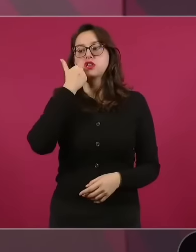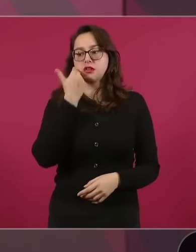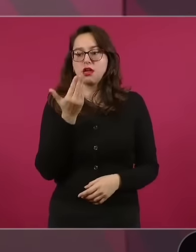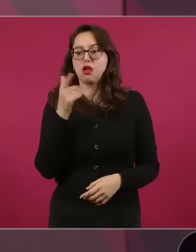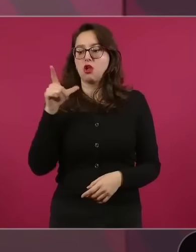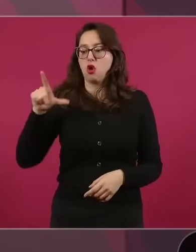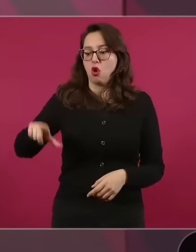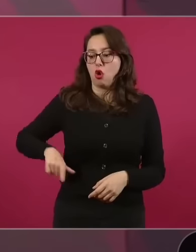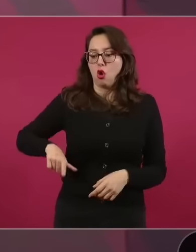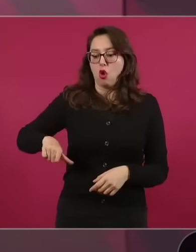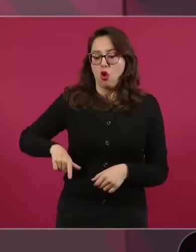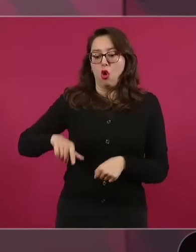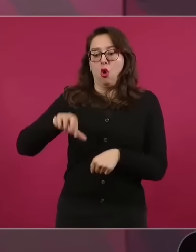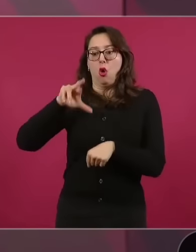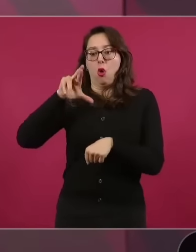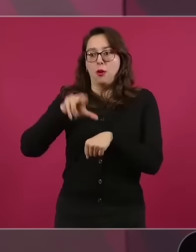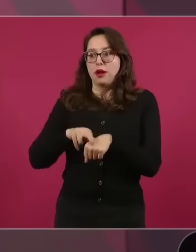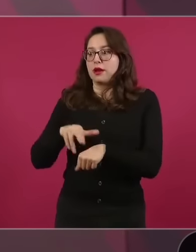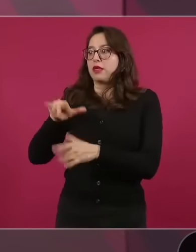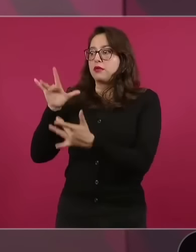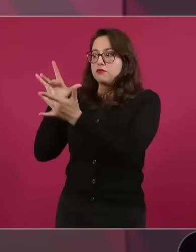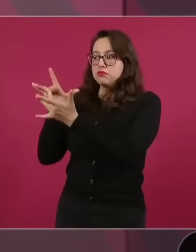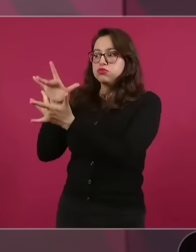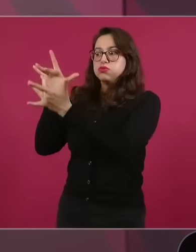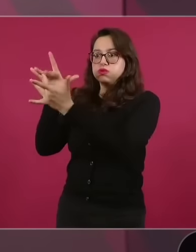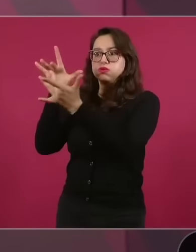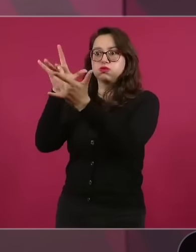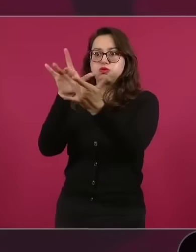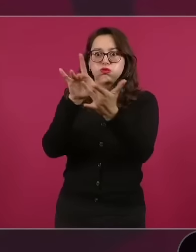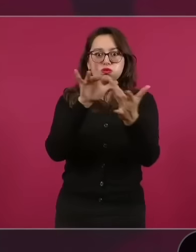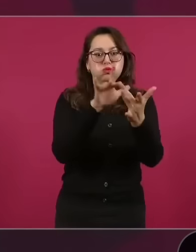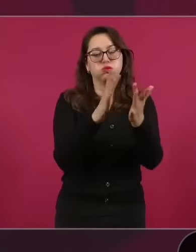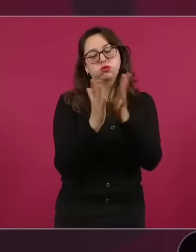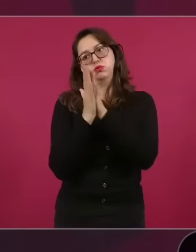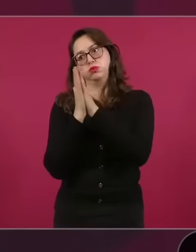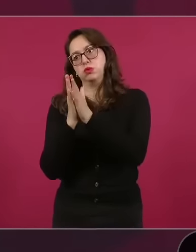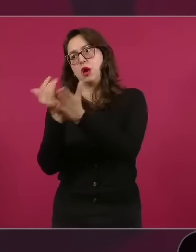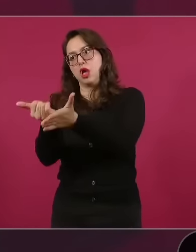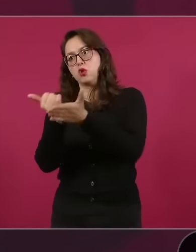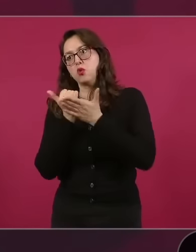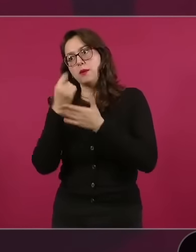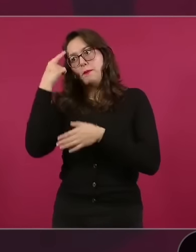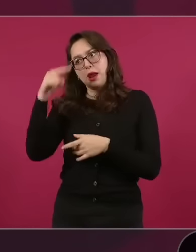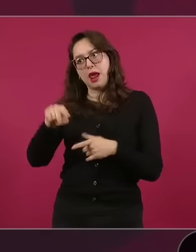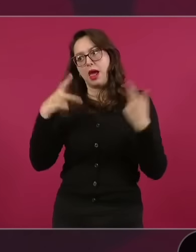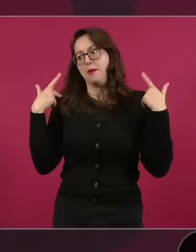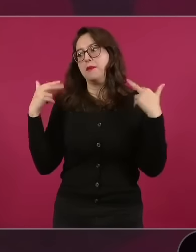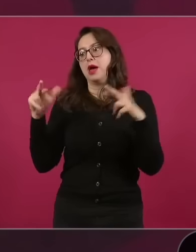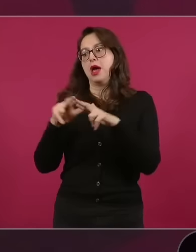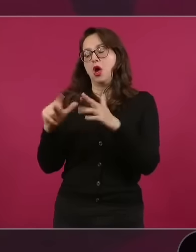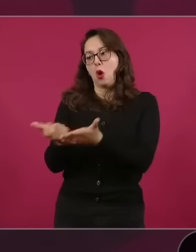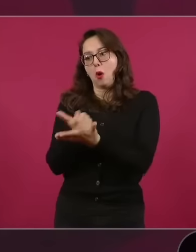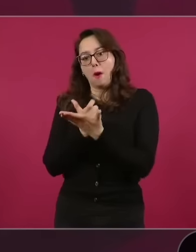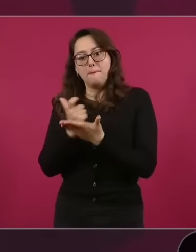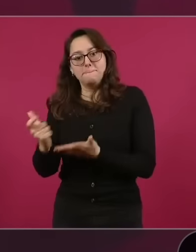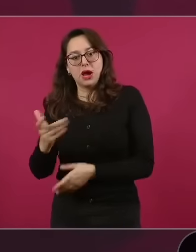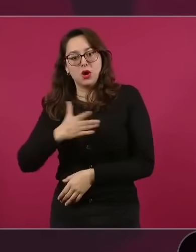Hoy vamos a tener reunión son otro tema de salud